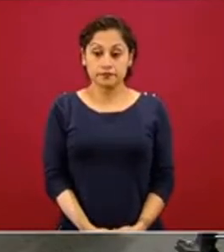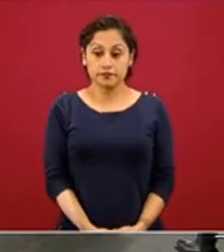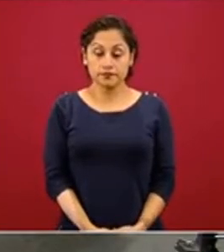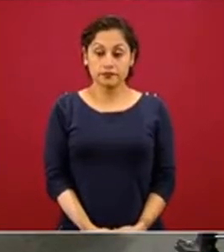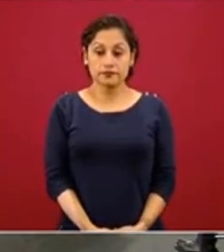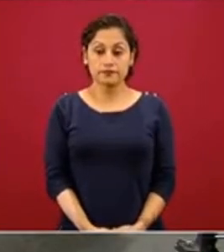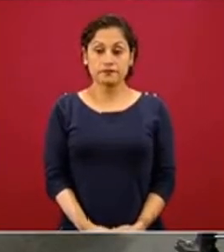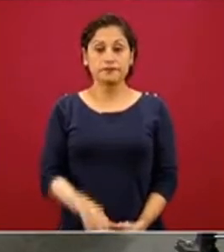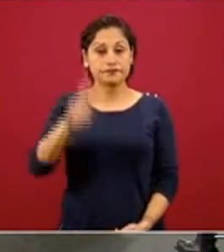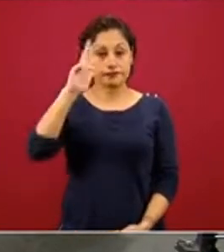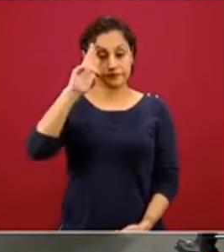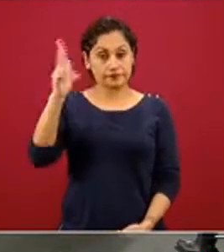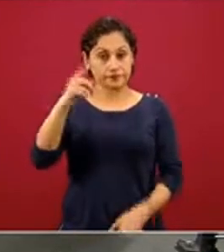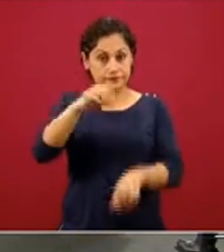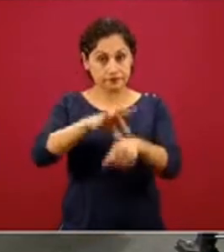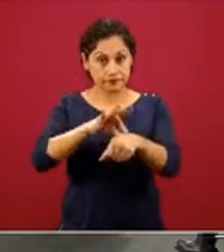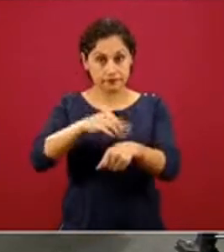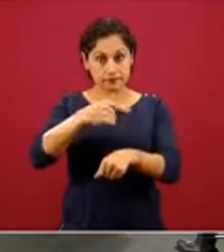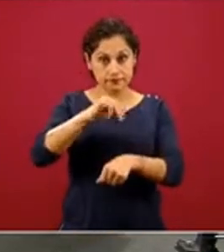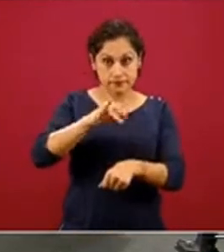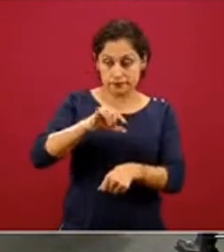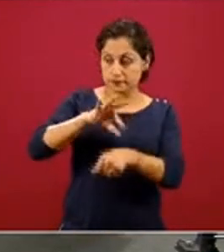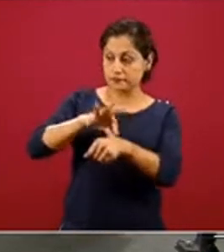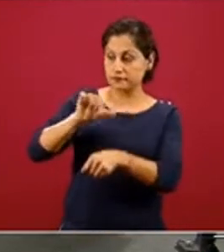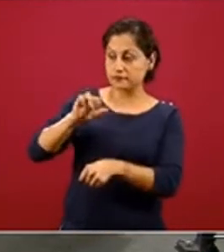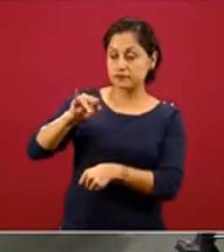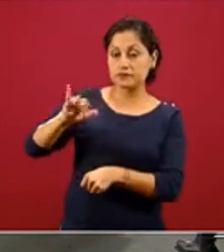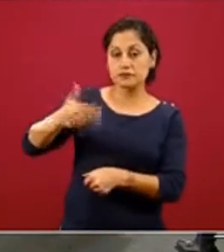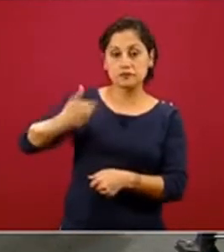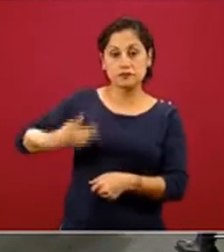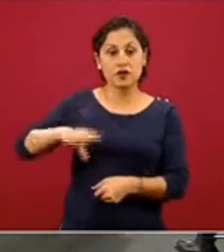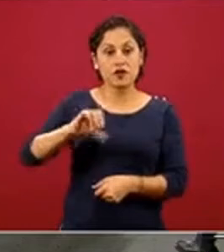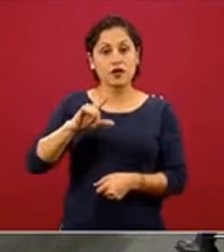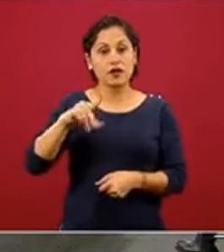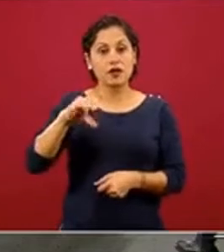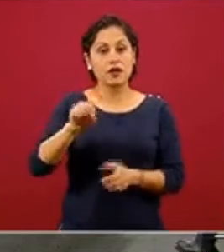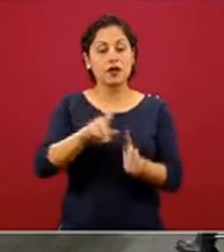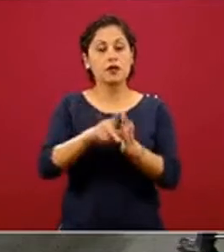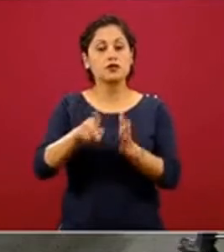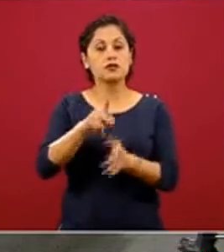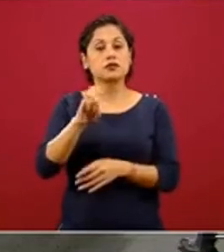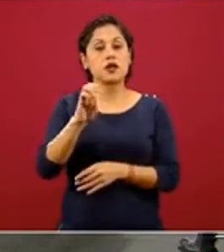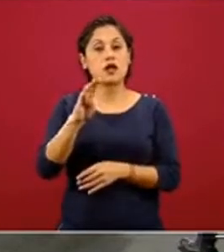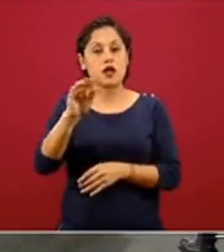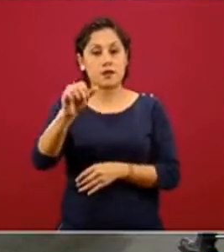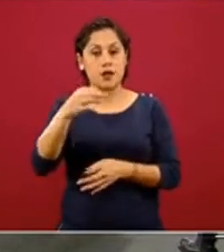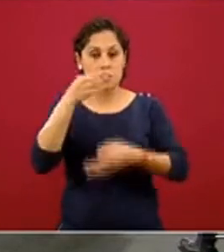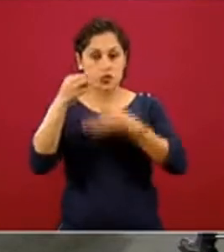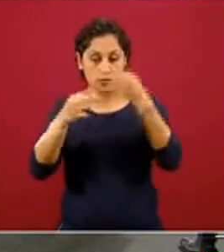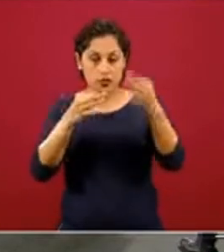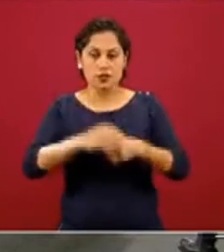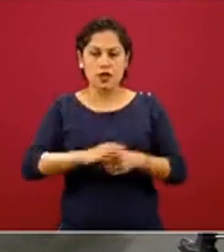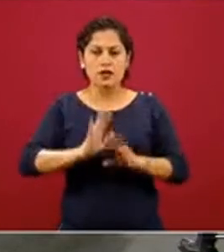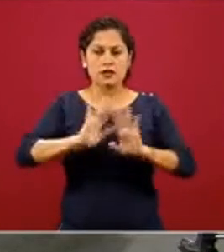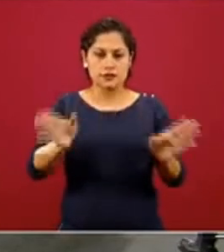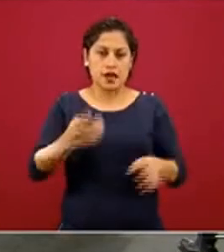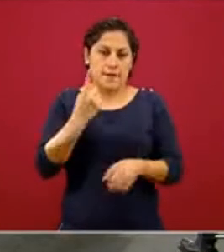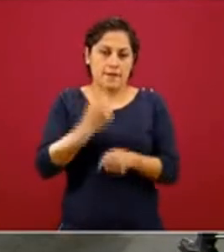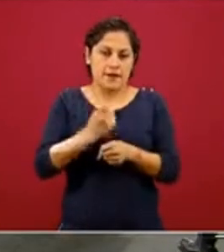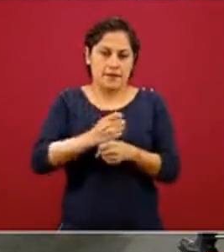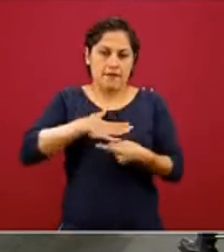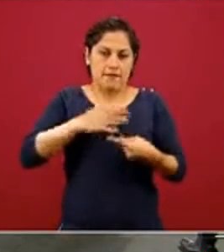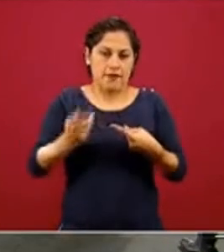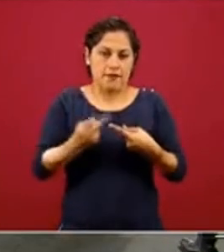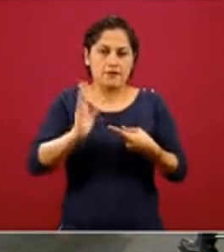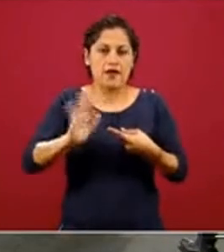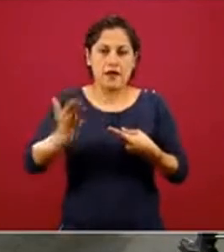¿Qué tal, doctor Gatell, doctora Lomía? Buenas noches. Carlos Guzmán de ABA Noticias. Ya una pregunta ya la comentó al principio del compañero Víctor,